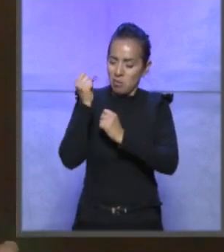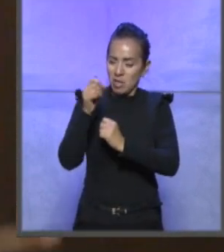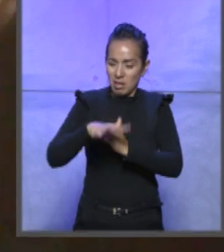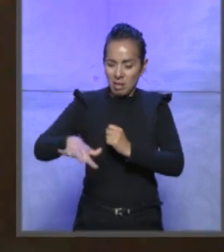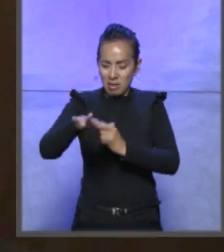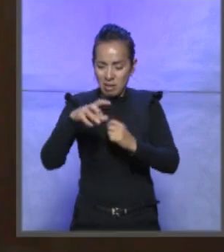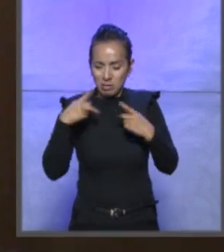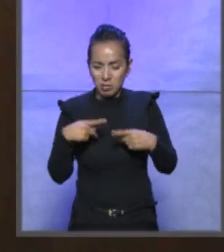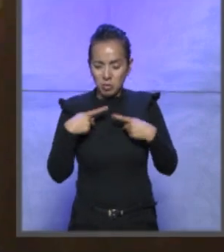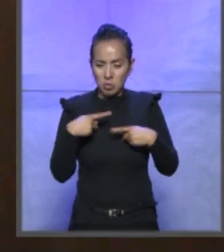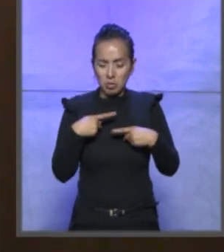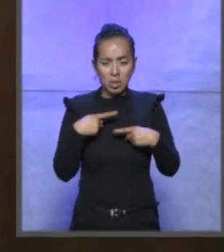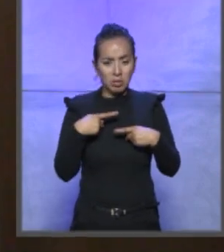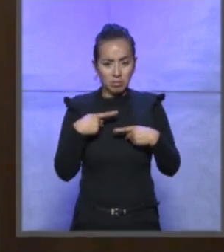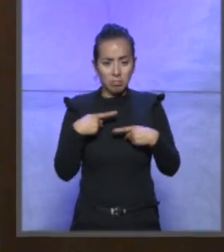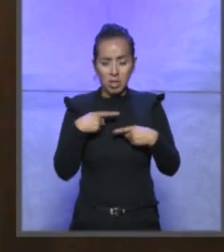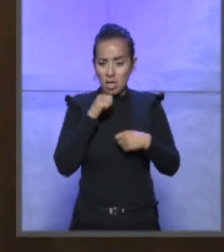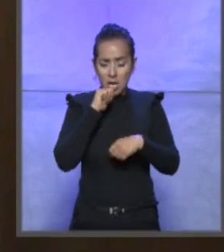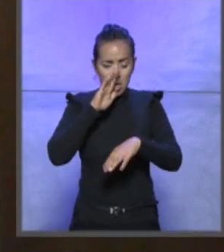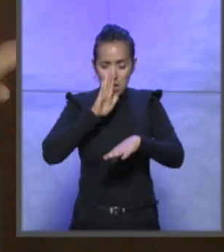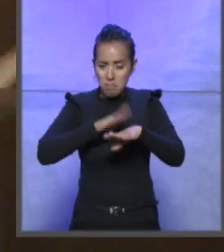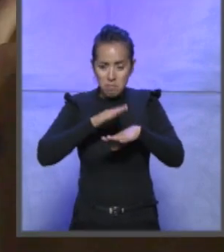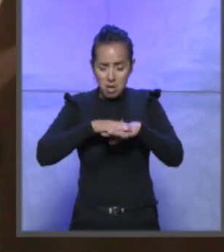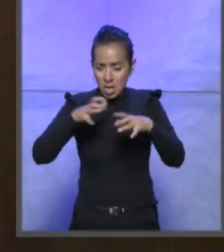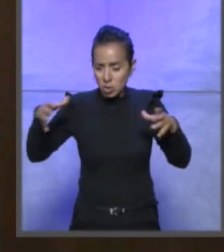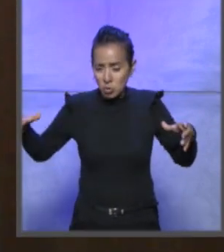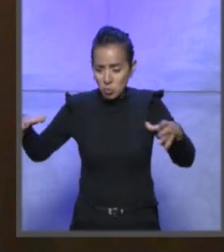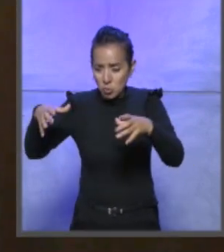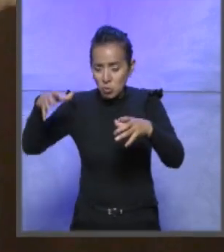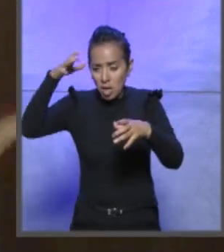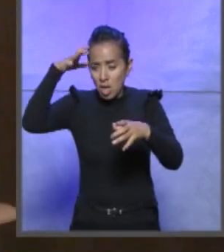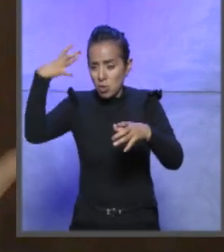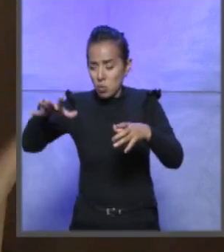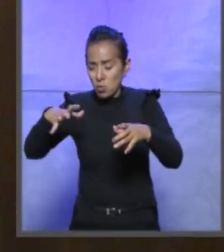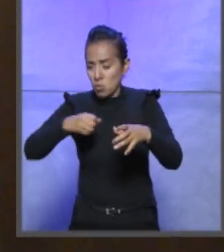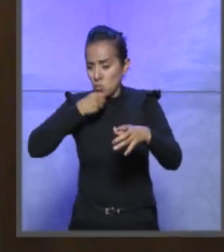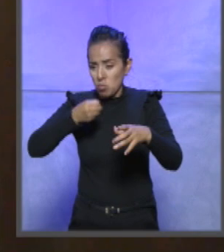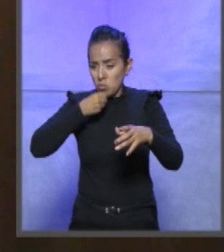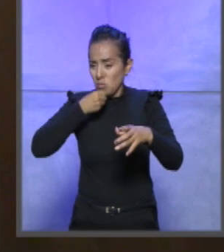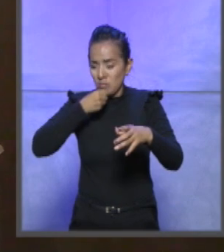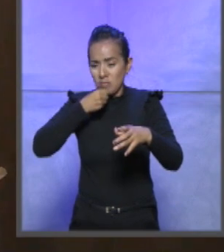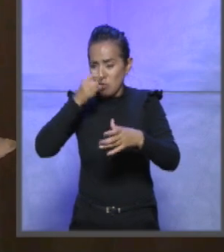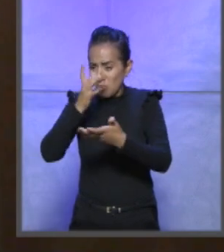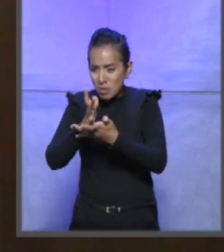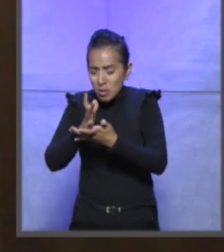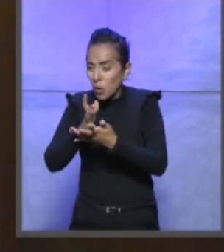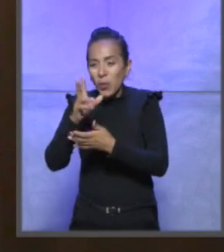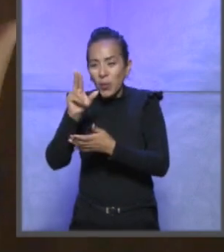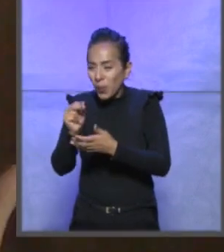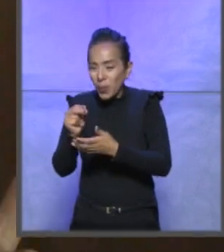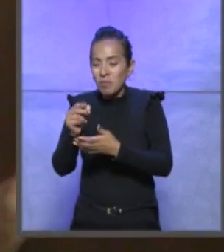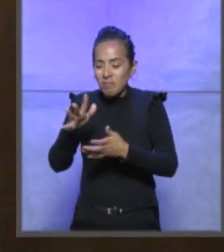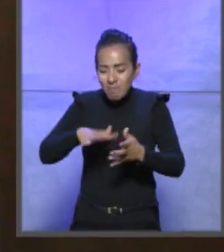como tal. Y el pueblo no solamente tiene a los adultos o a las personas mayores. El pueblo se complementa